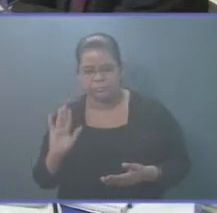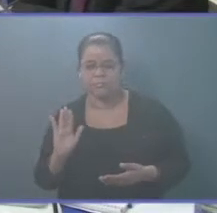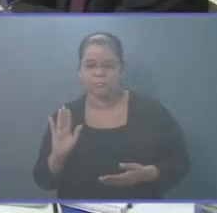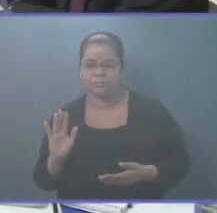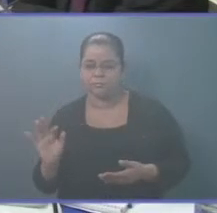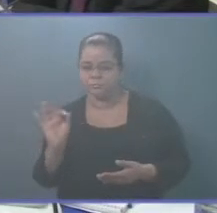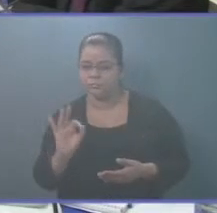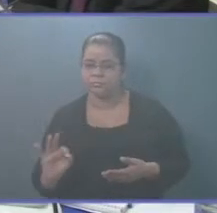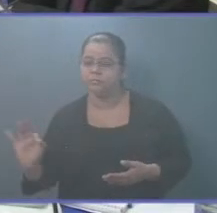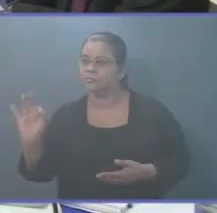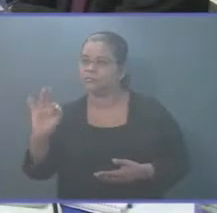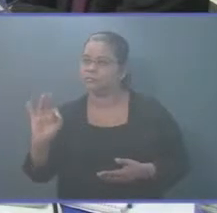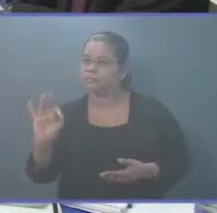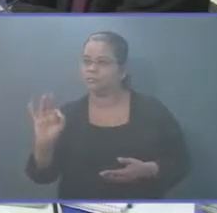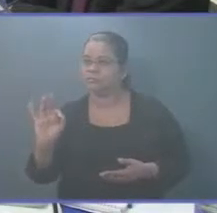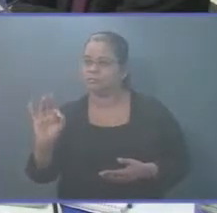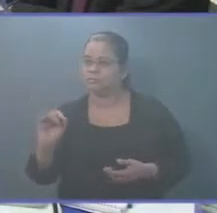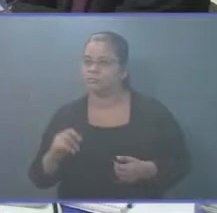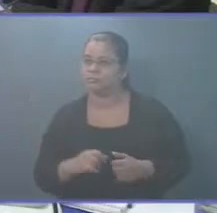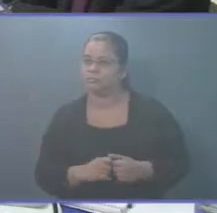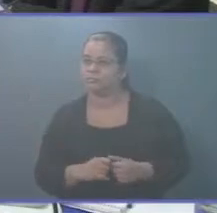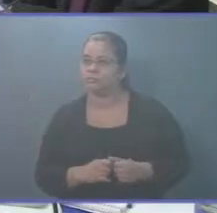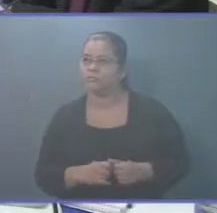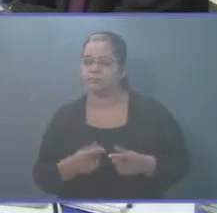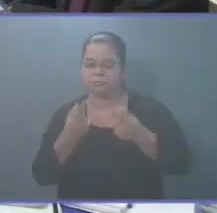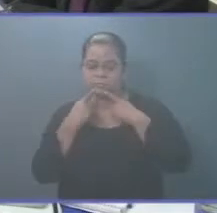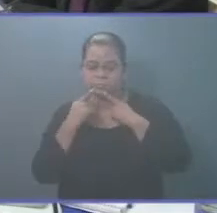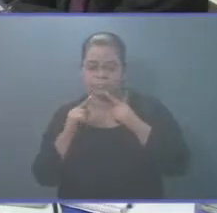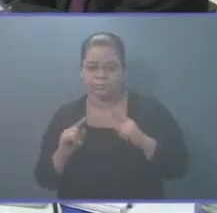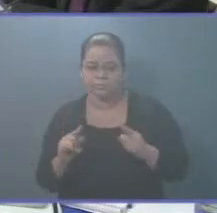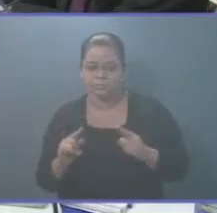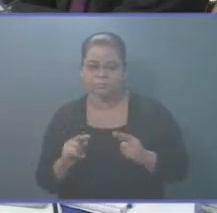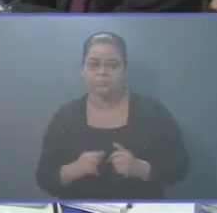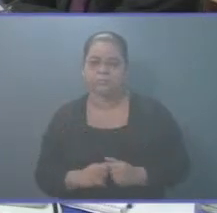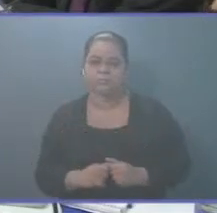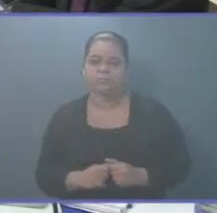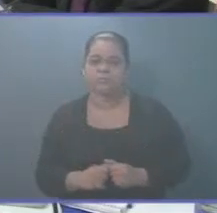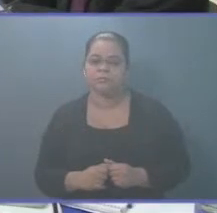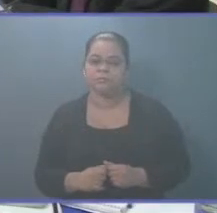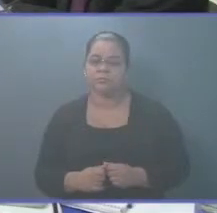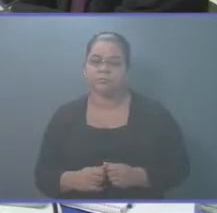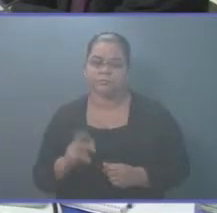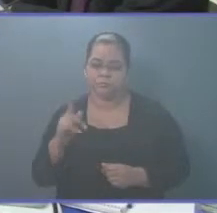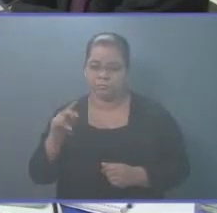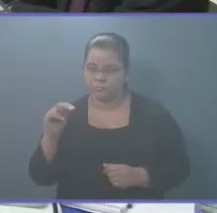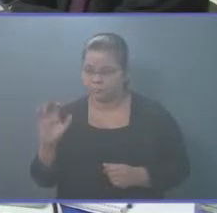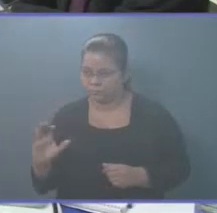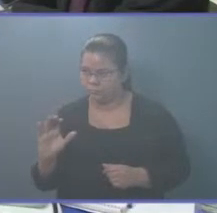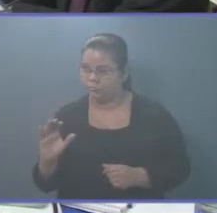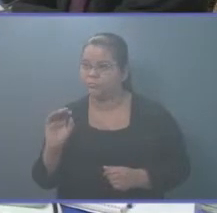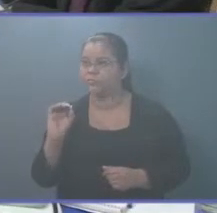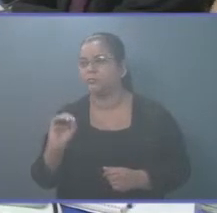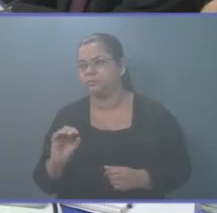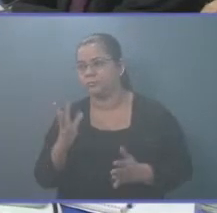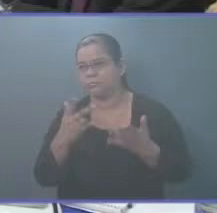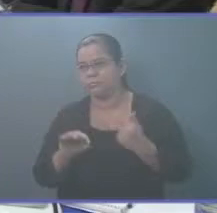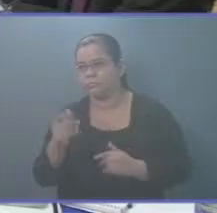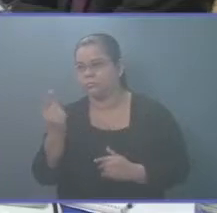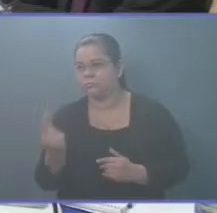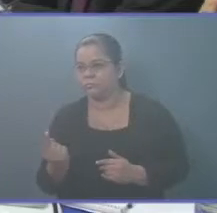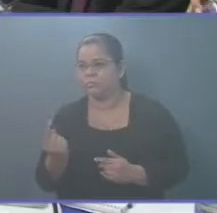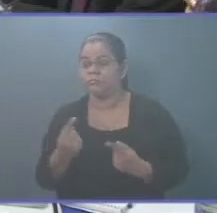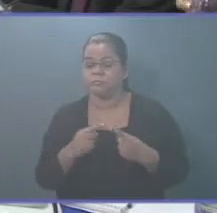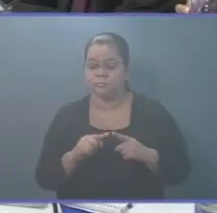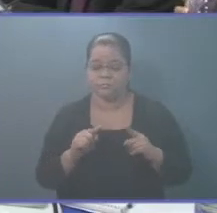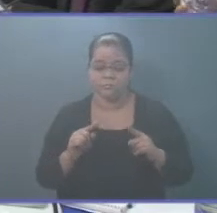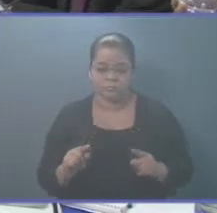calidad, ¿verdad?, a las declaraciones de los agentes de policía o particulares en referencia